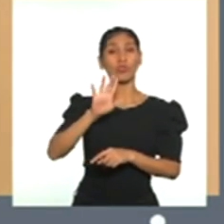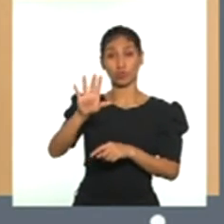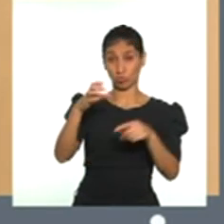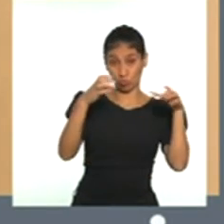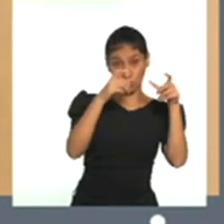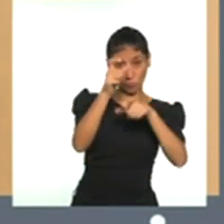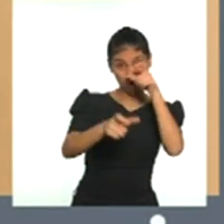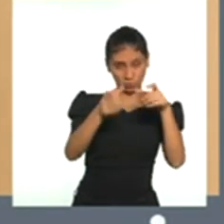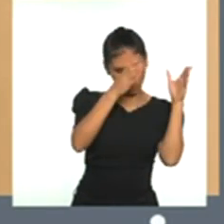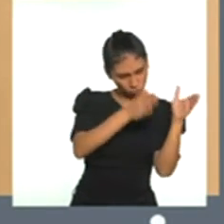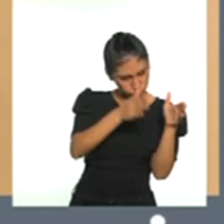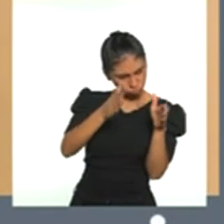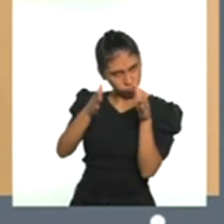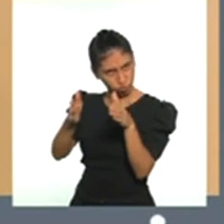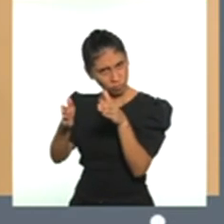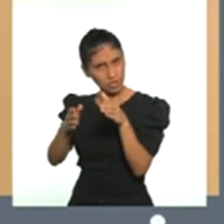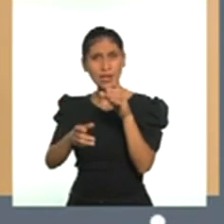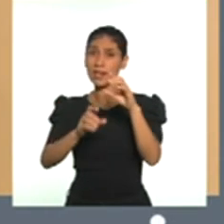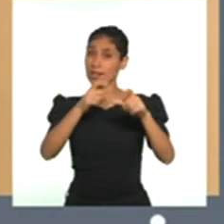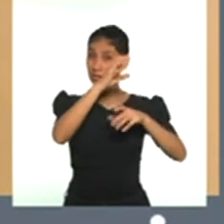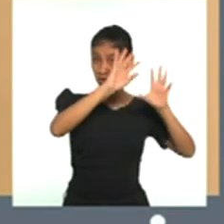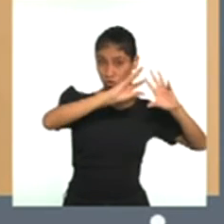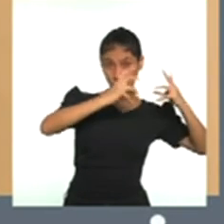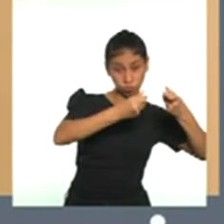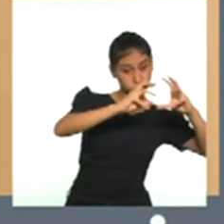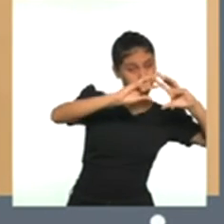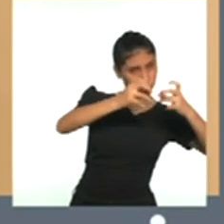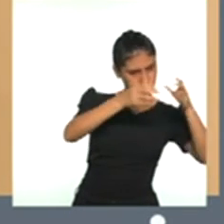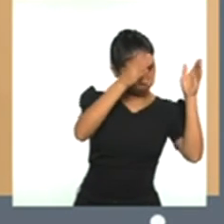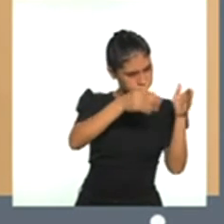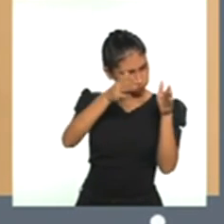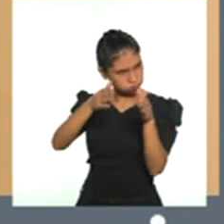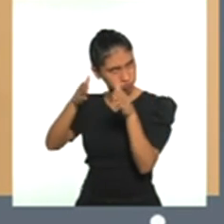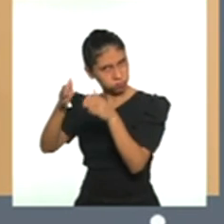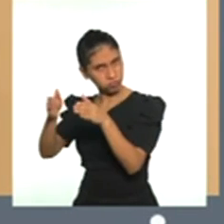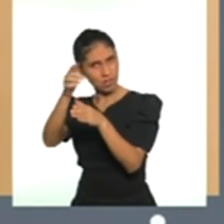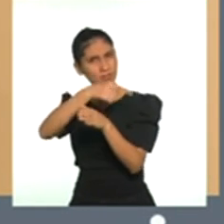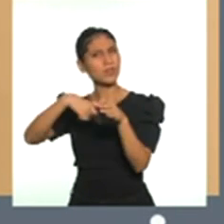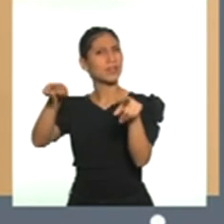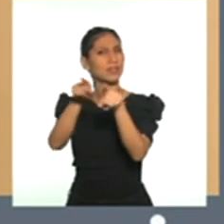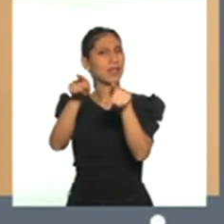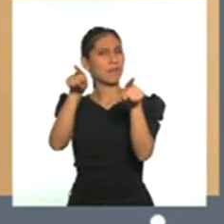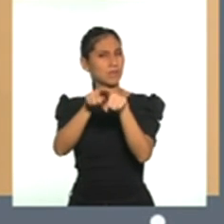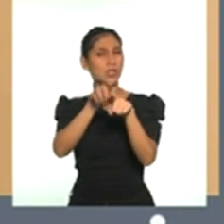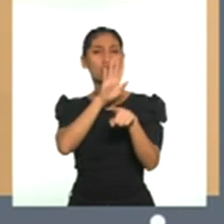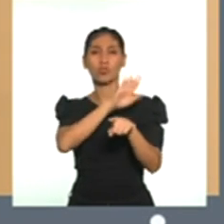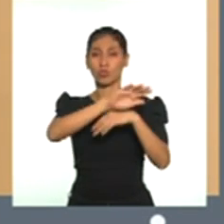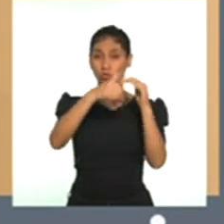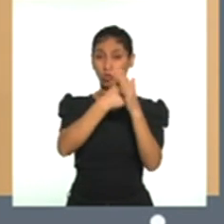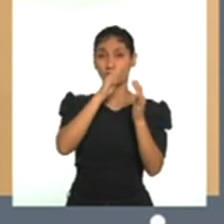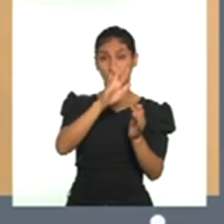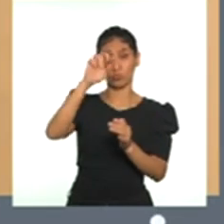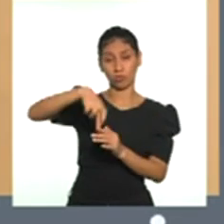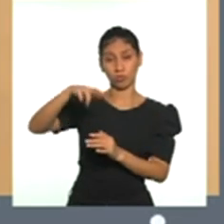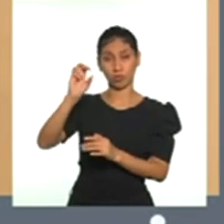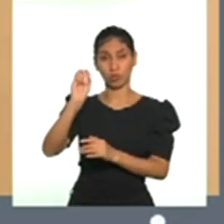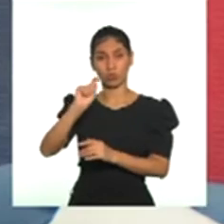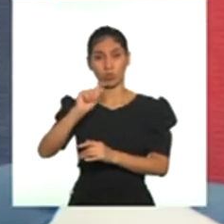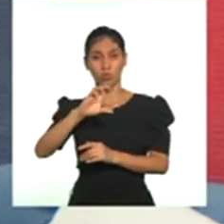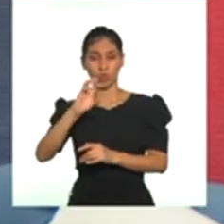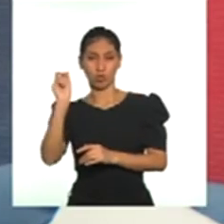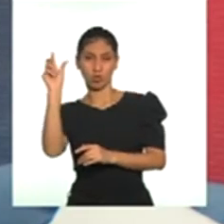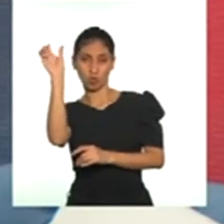población es organizada. Las comunidades han establecido protocolos. Asimismo, han seguido los protocolos dados por el